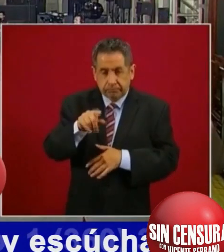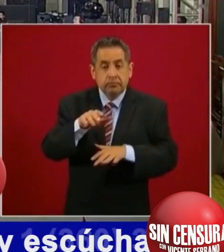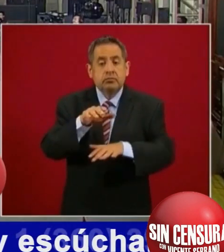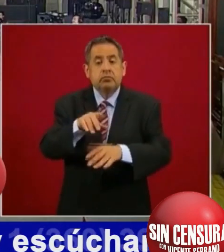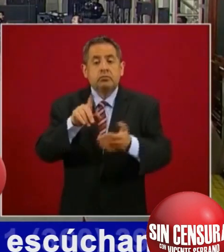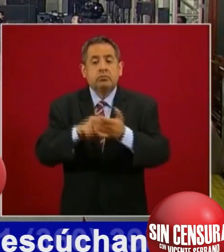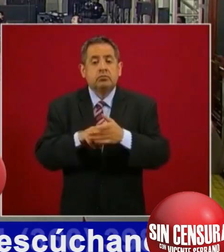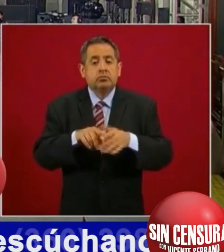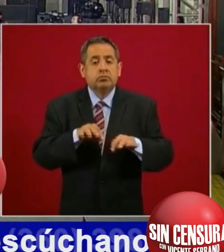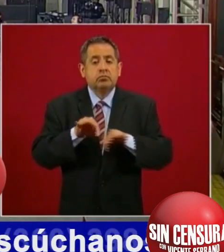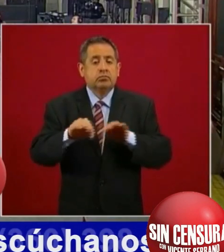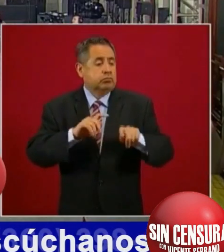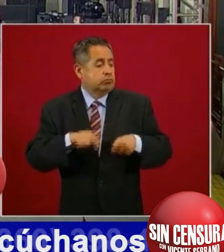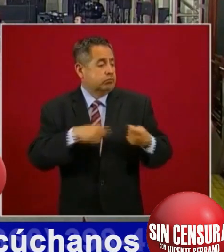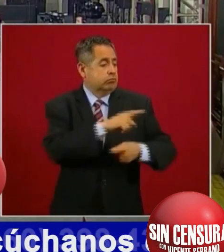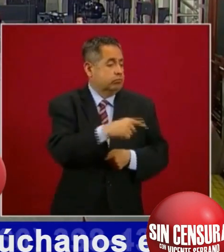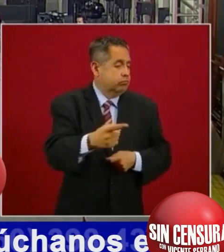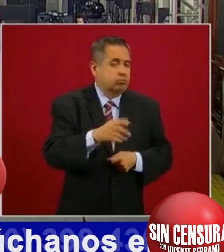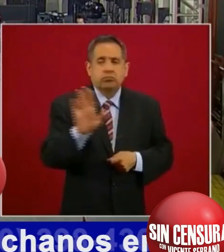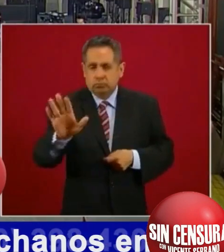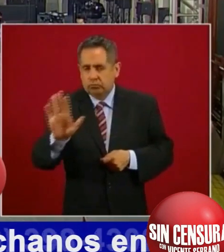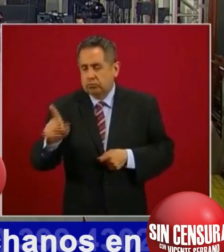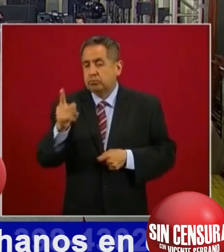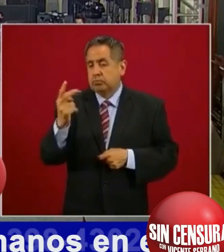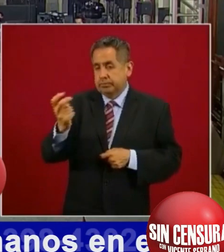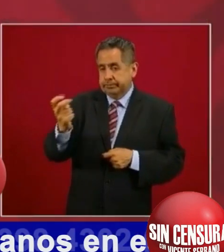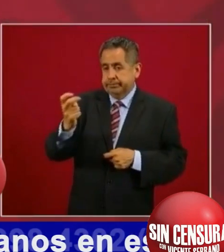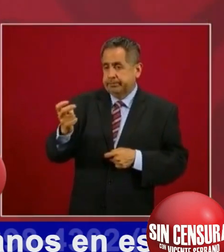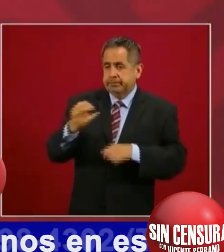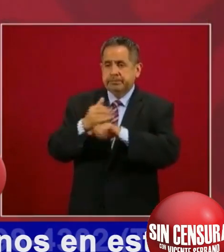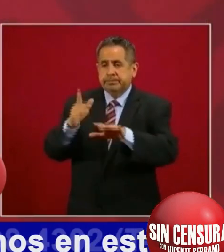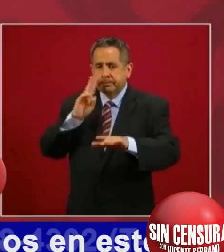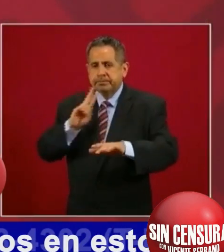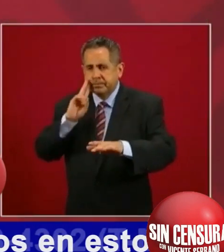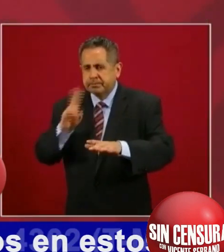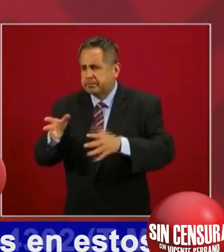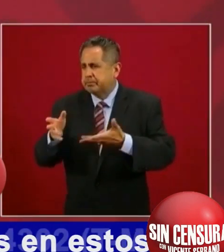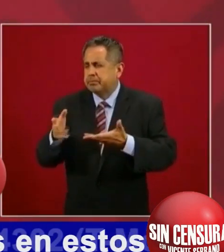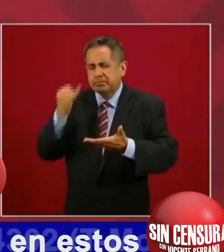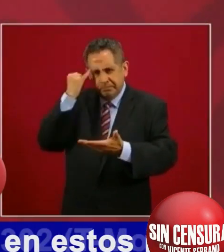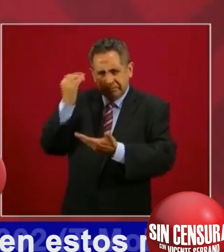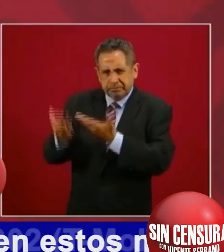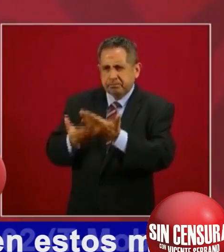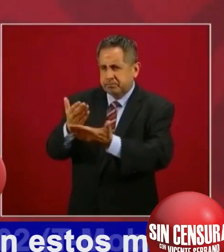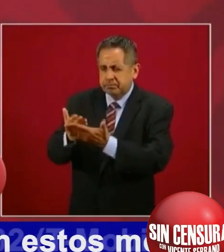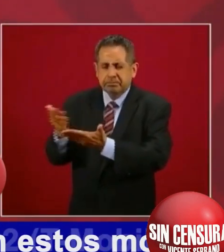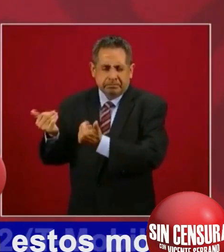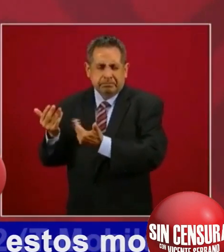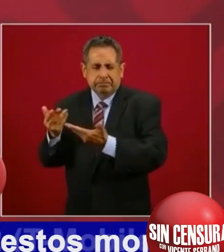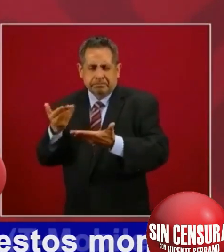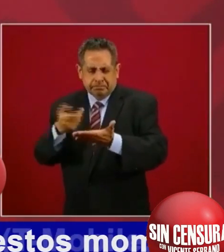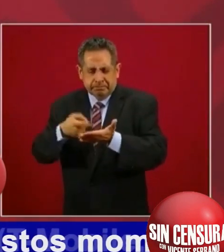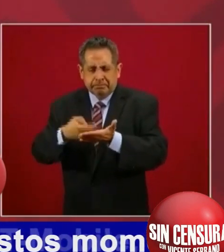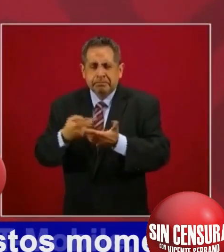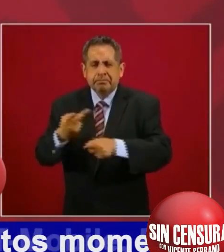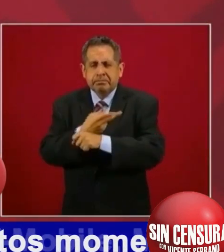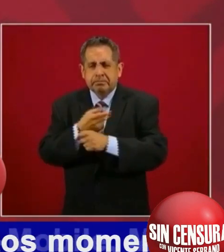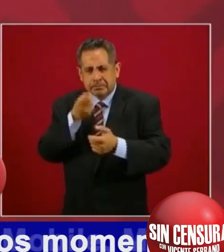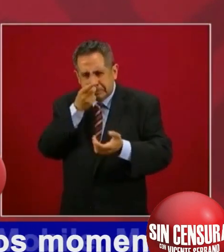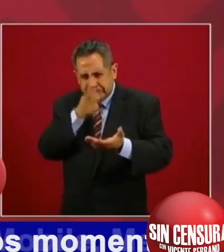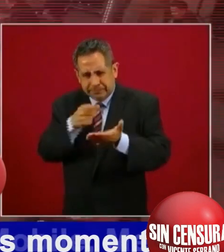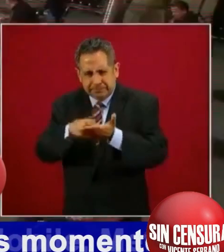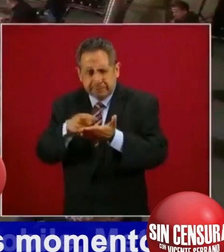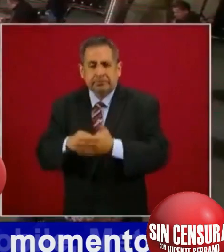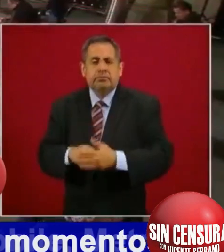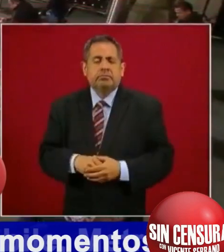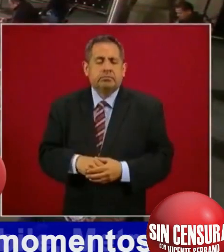eso podemos tener ya para entonces información sobre la iniciativa, sobre las características de la iniciativa. Y